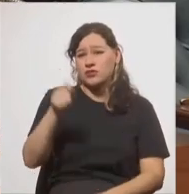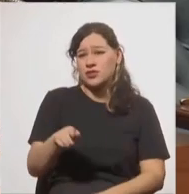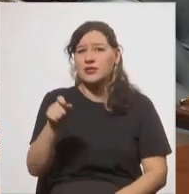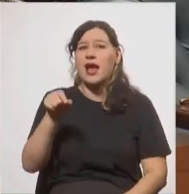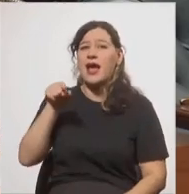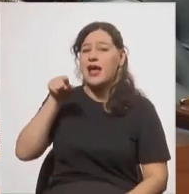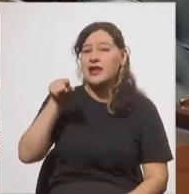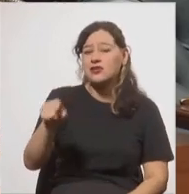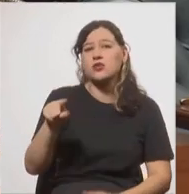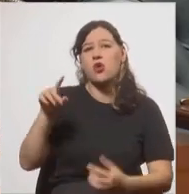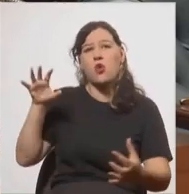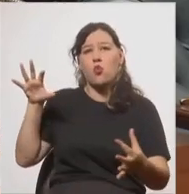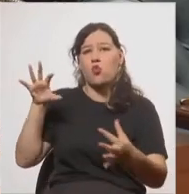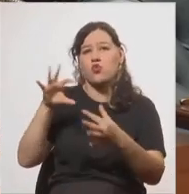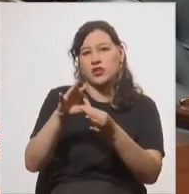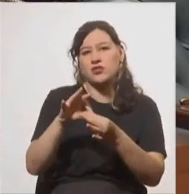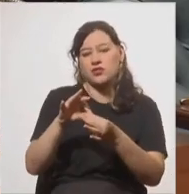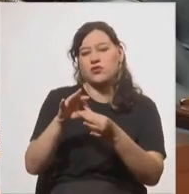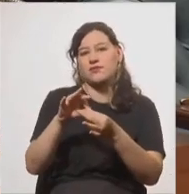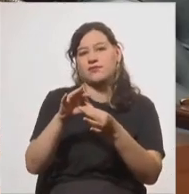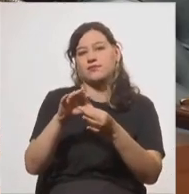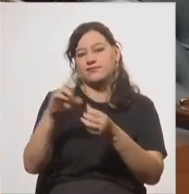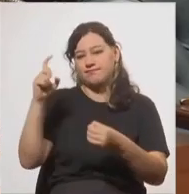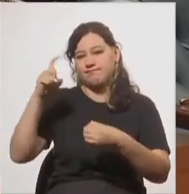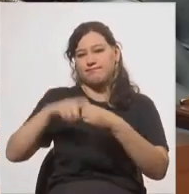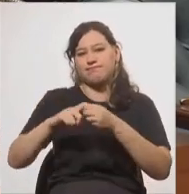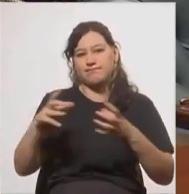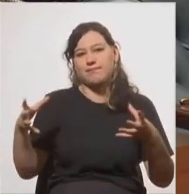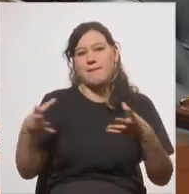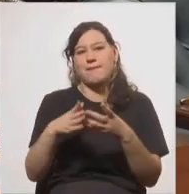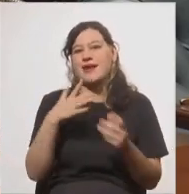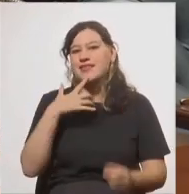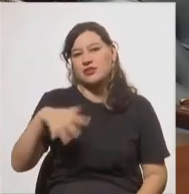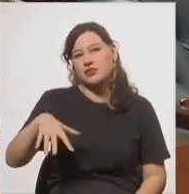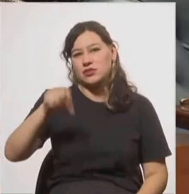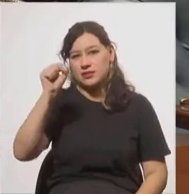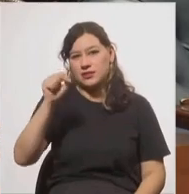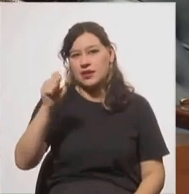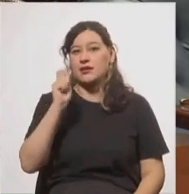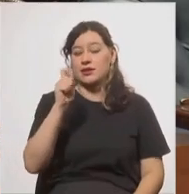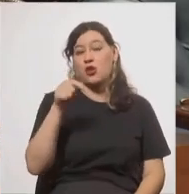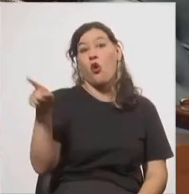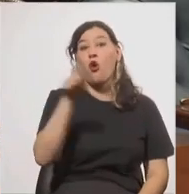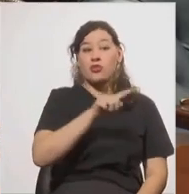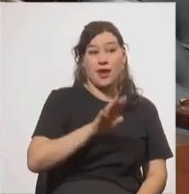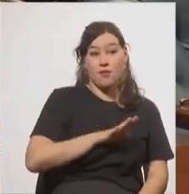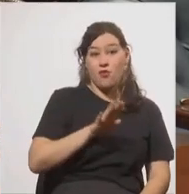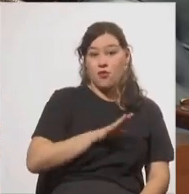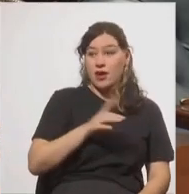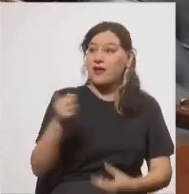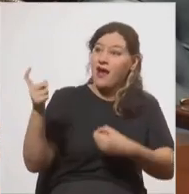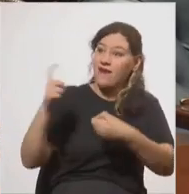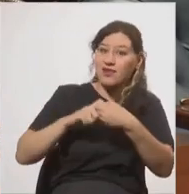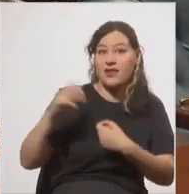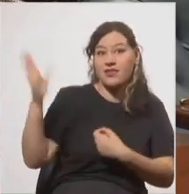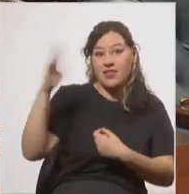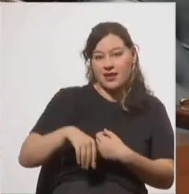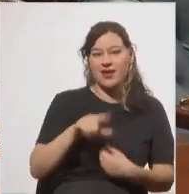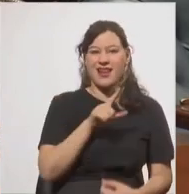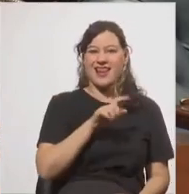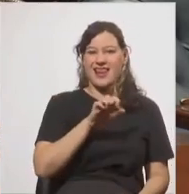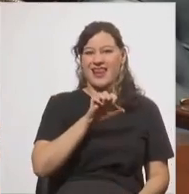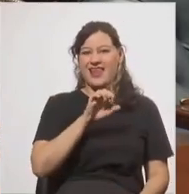llevó a unirse al Partido Socialista. La afilió una mujer, Lía Prato, al partido, que